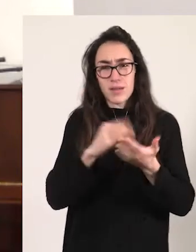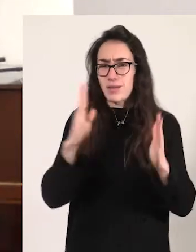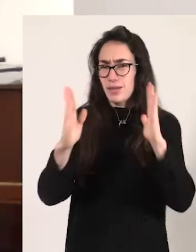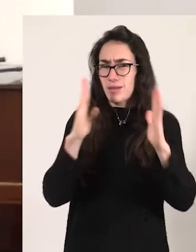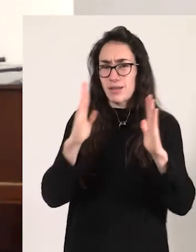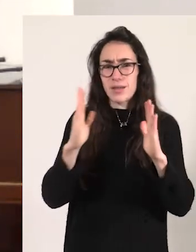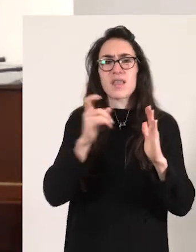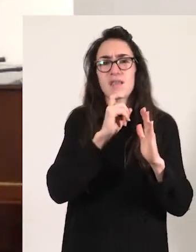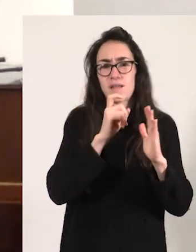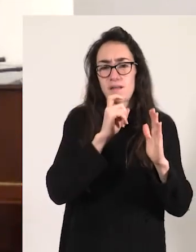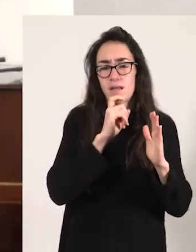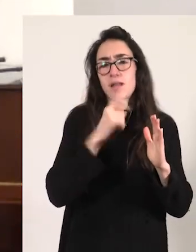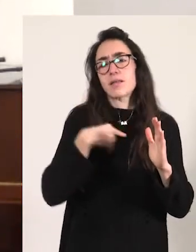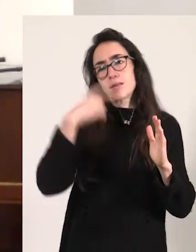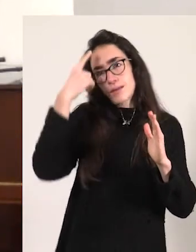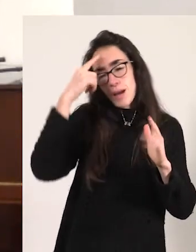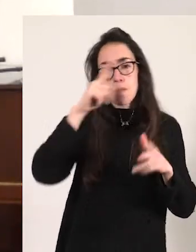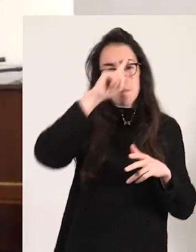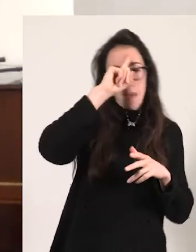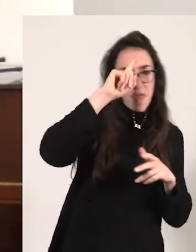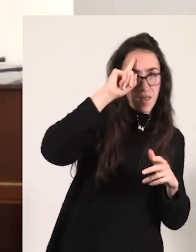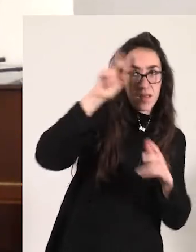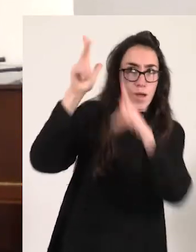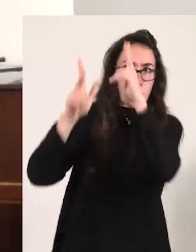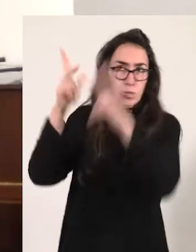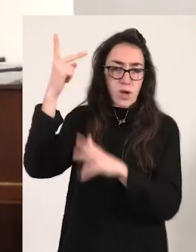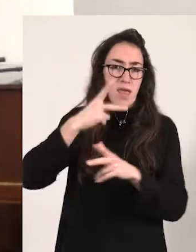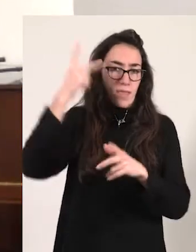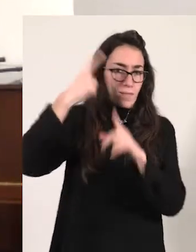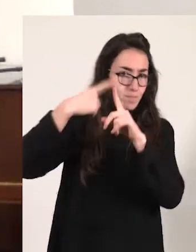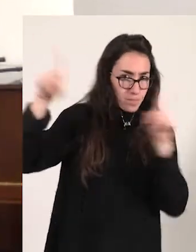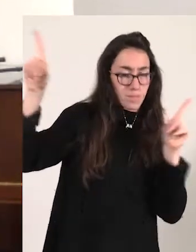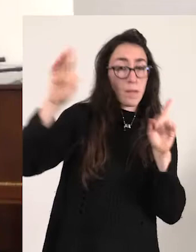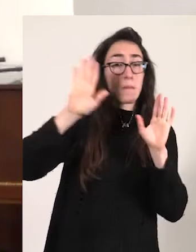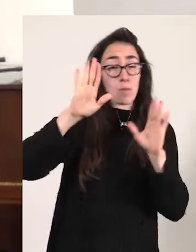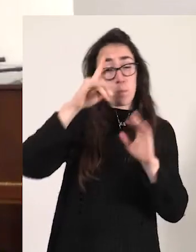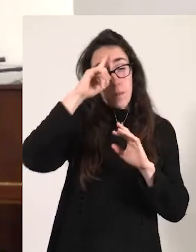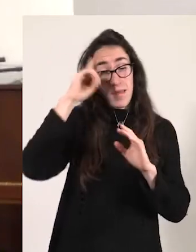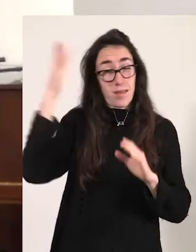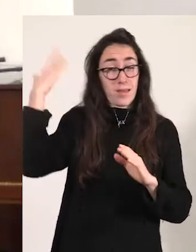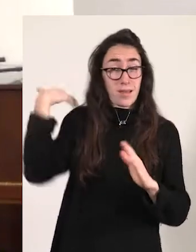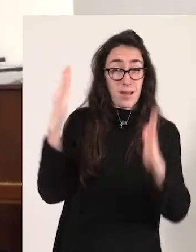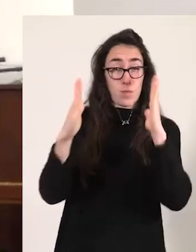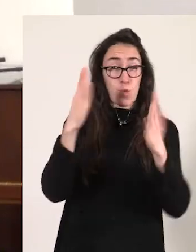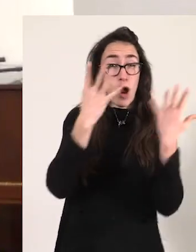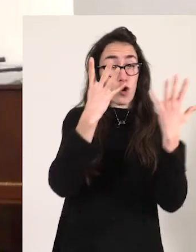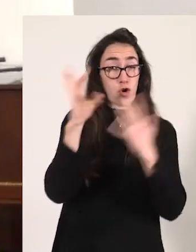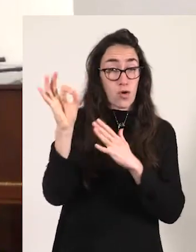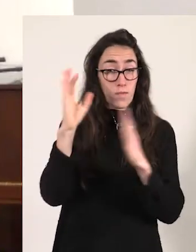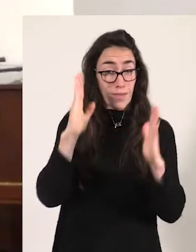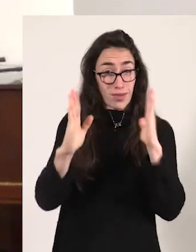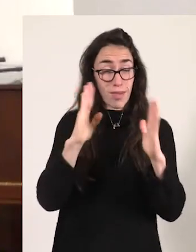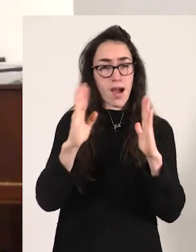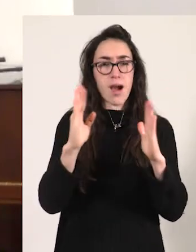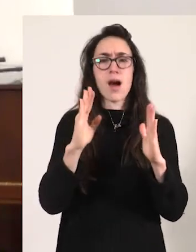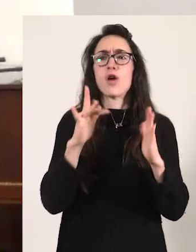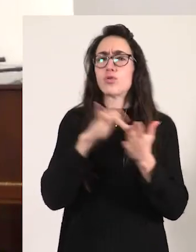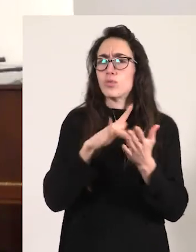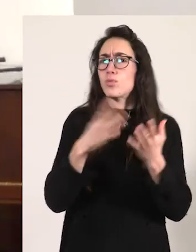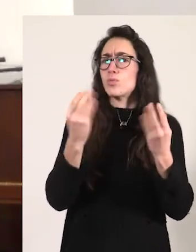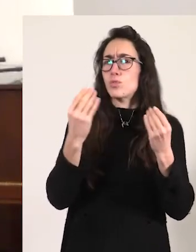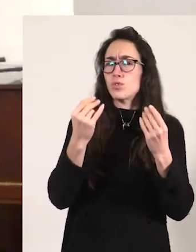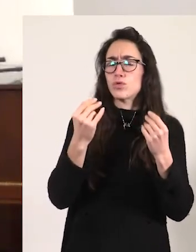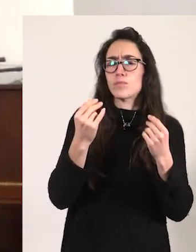vivir una época complicada, ¿no? O sea, Madrid es diferente a Euskadi a muchos niveles, pero en Madrid en los 90 hubo